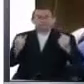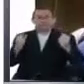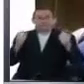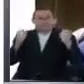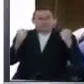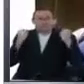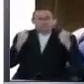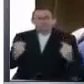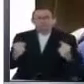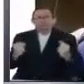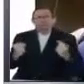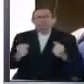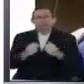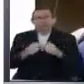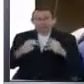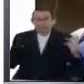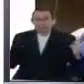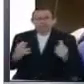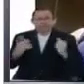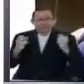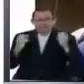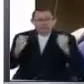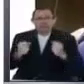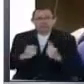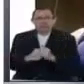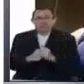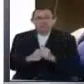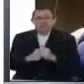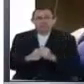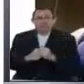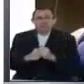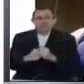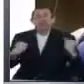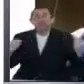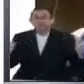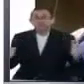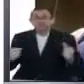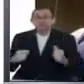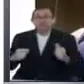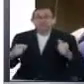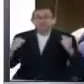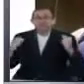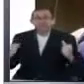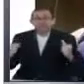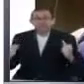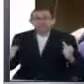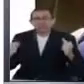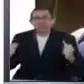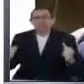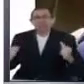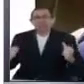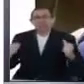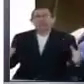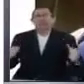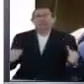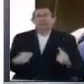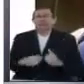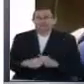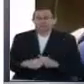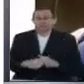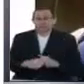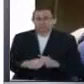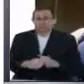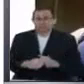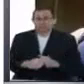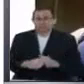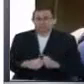recordándole el sacrificio a la humanidad, el sacrificio e importante que el sacrificio que él hizo en la cruz del